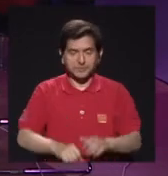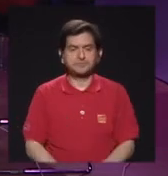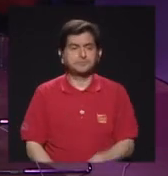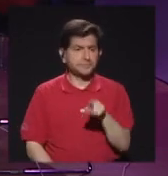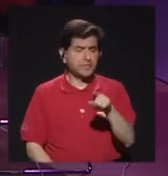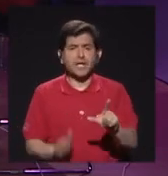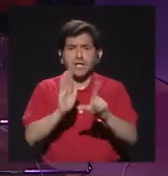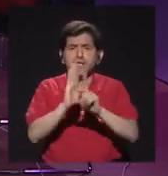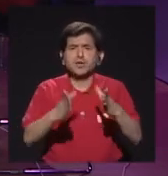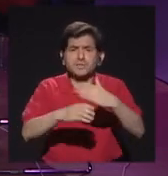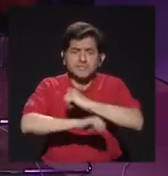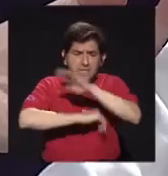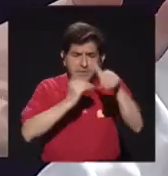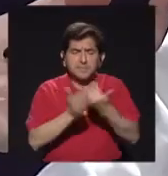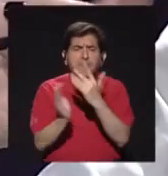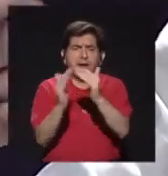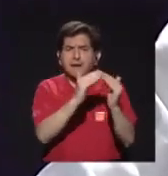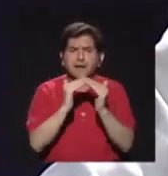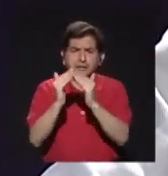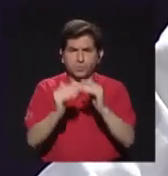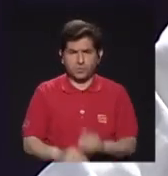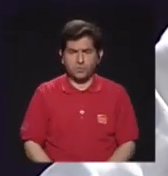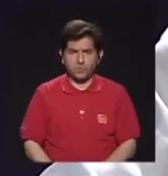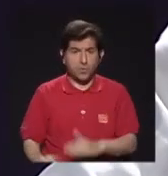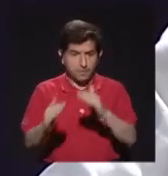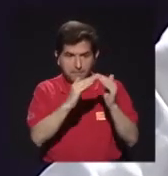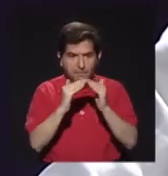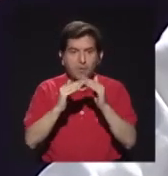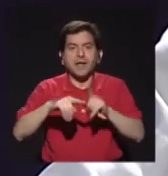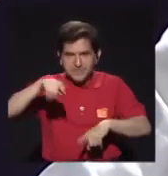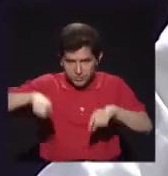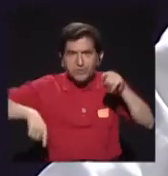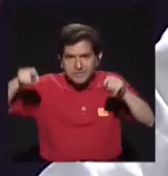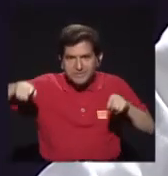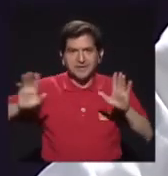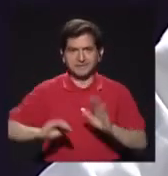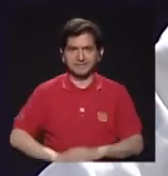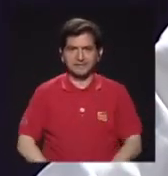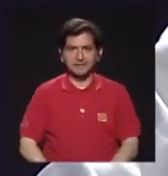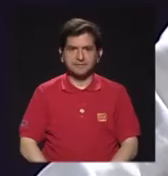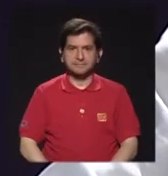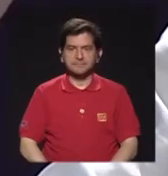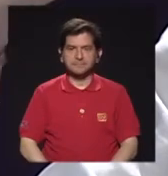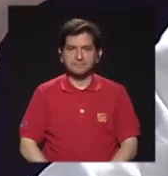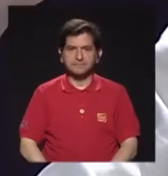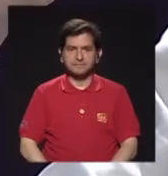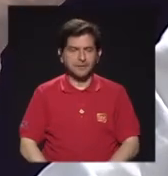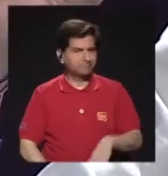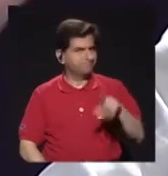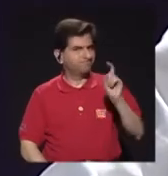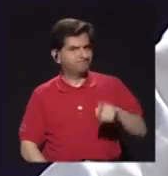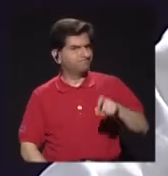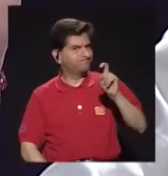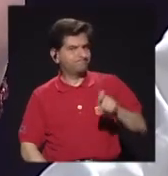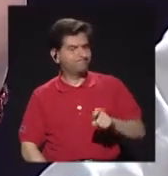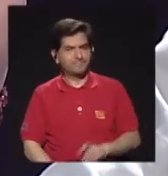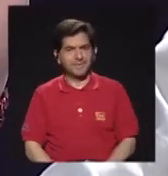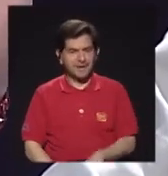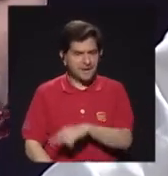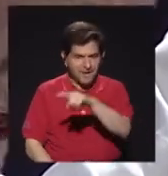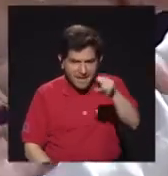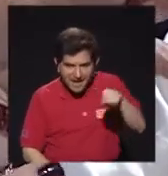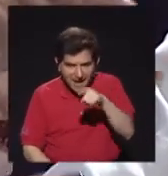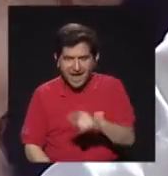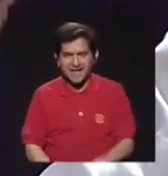legislando para toda una población si es una población justamente diversa pero entonces no necesariamente están